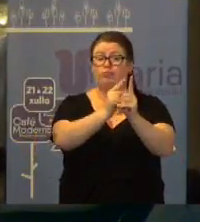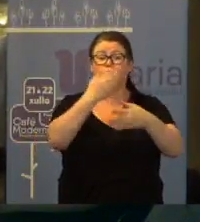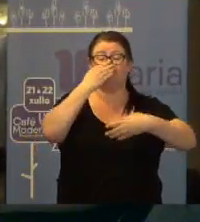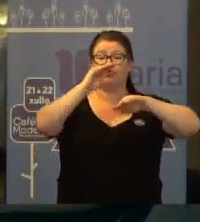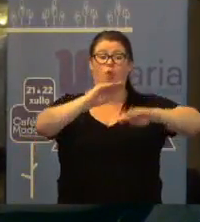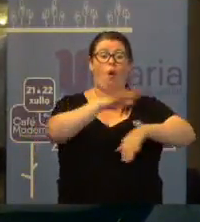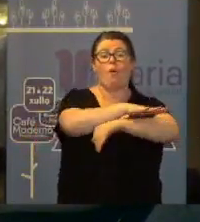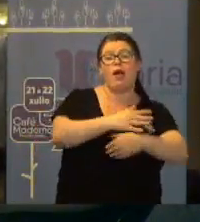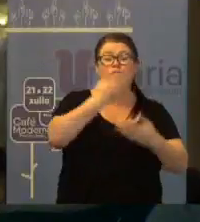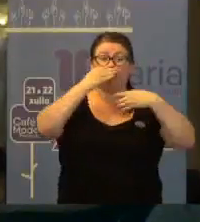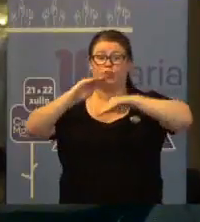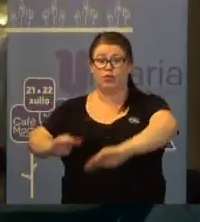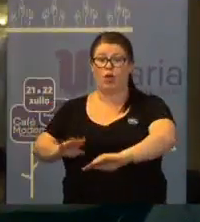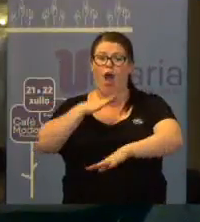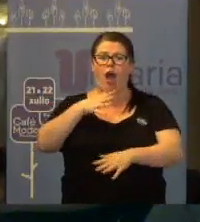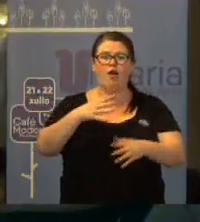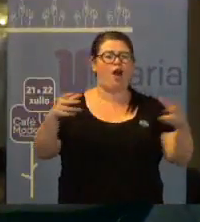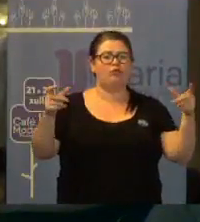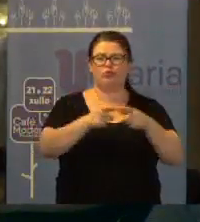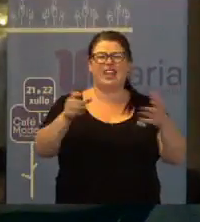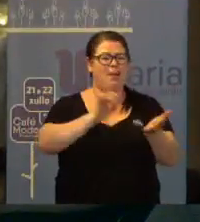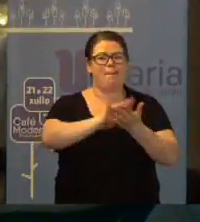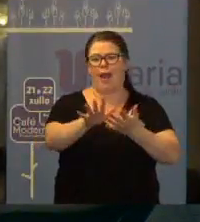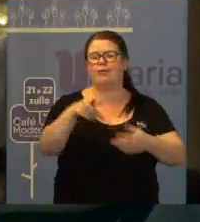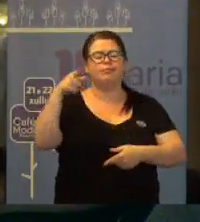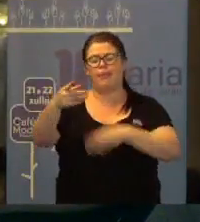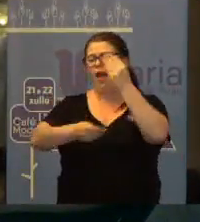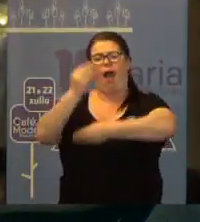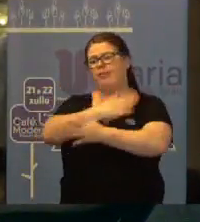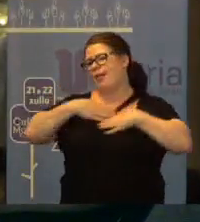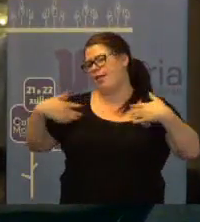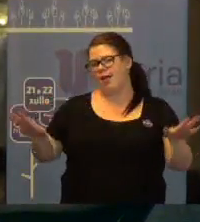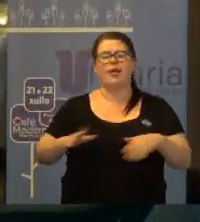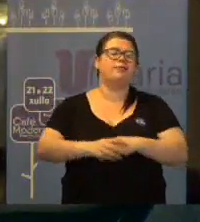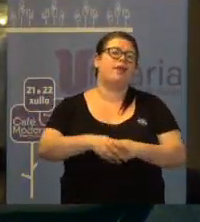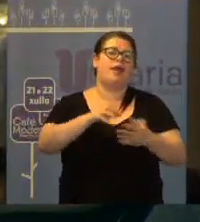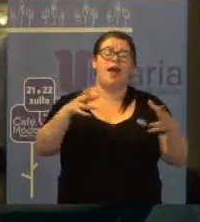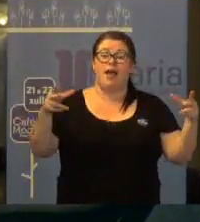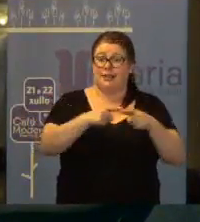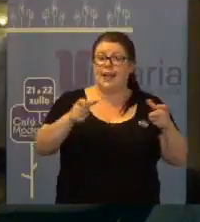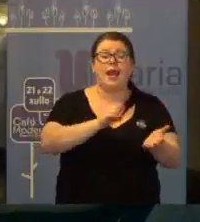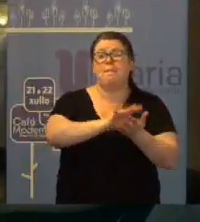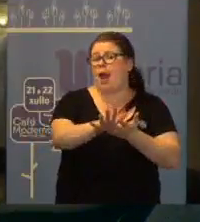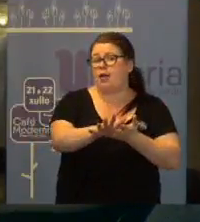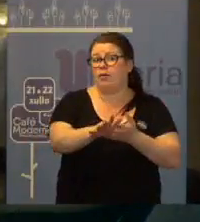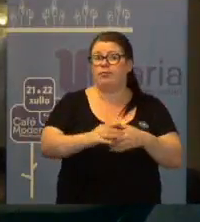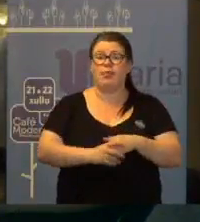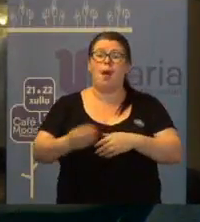Ahora non somos, ahora dimos un cheque en blanco. E este fago o que queira. E ese cheque en blanco ahora é crecimento para o